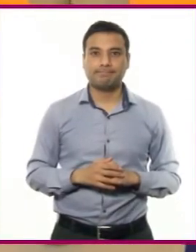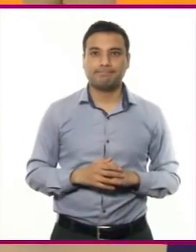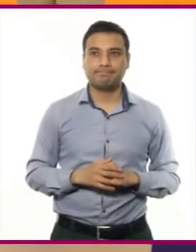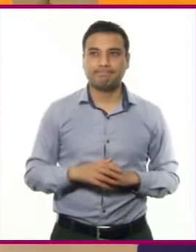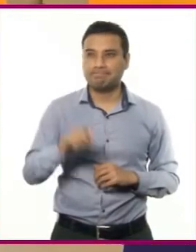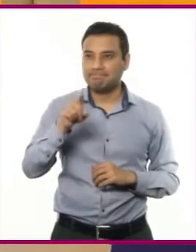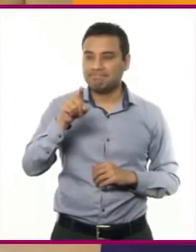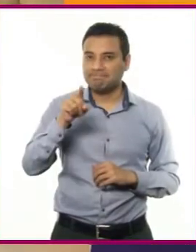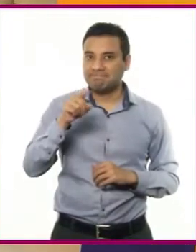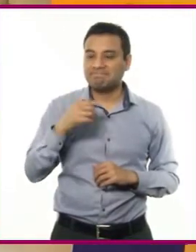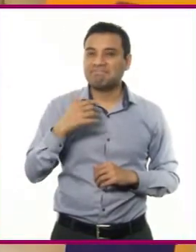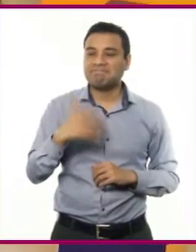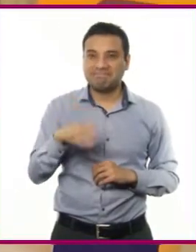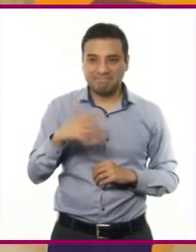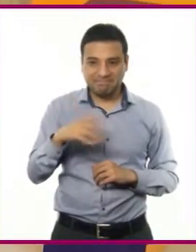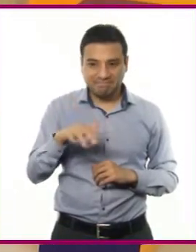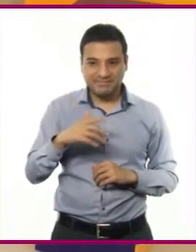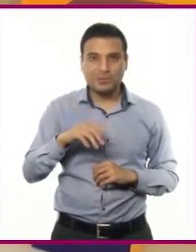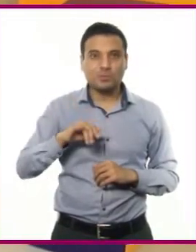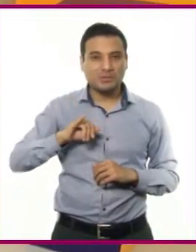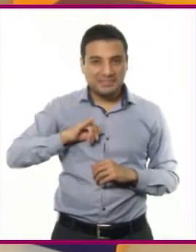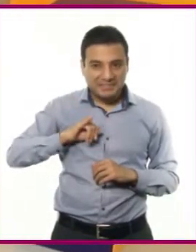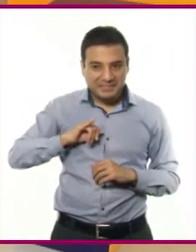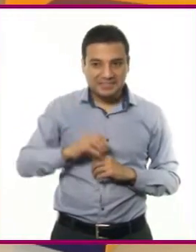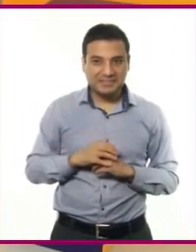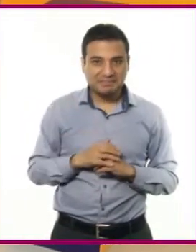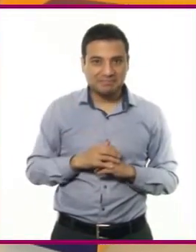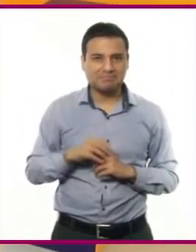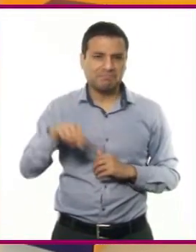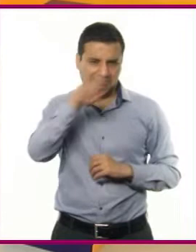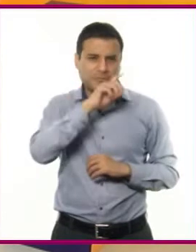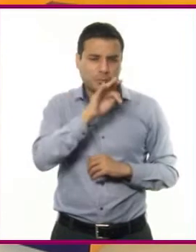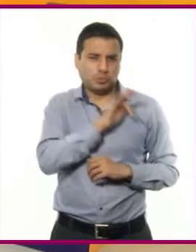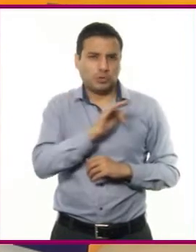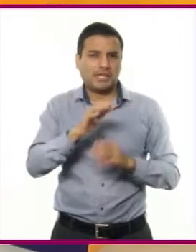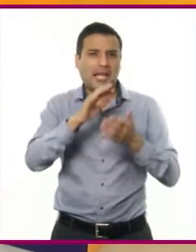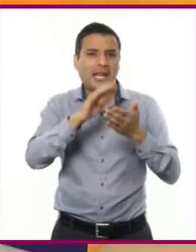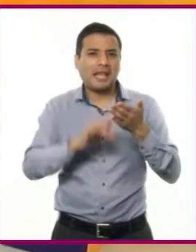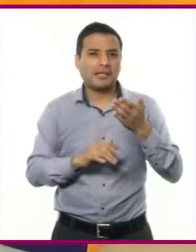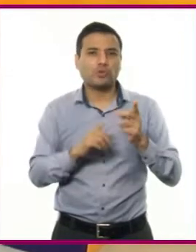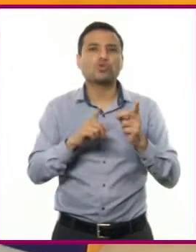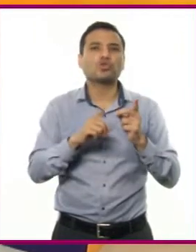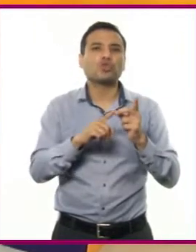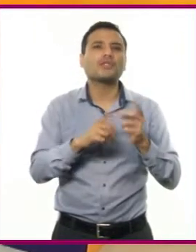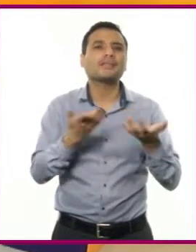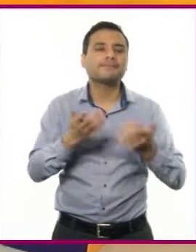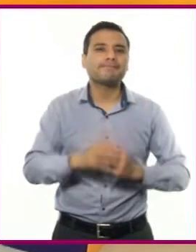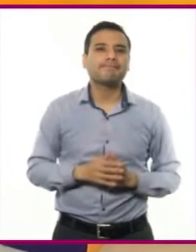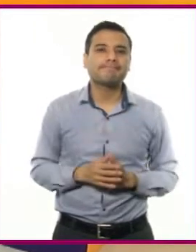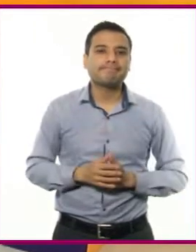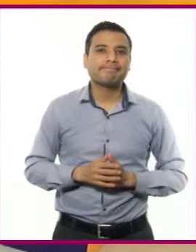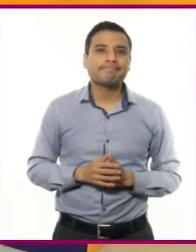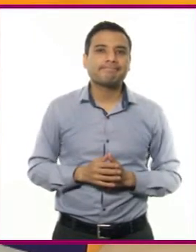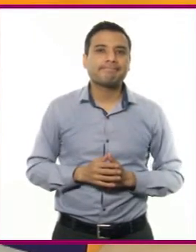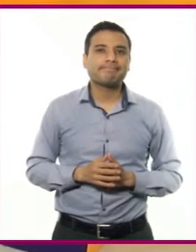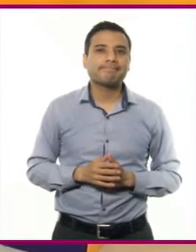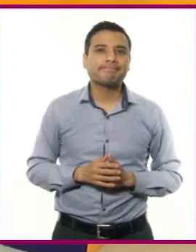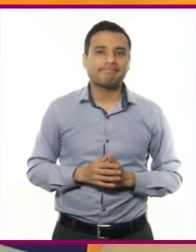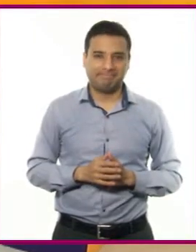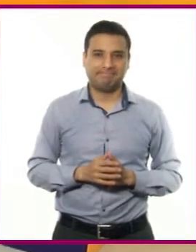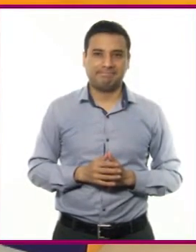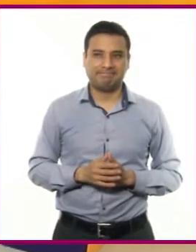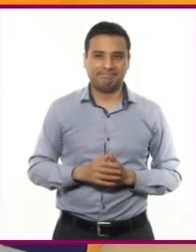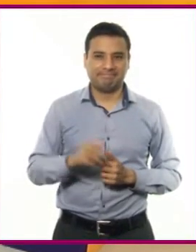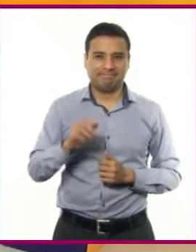¡Qué artículo tan interesante! Pueden leerlo completo colocando en su buscador de internet el nombre del